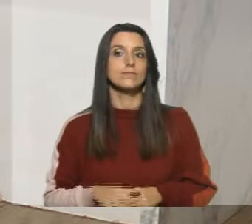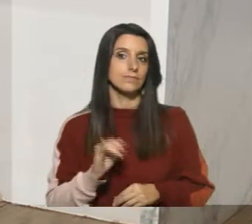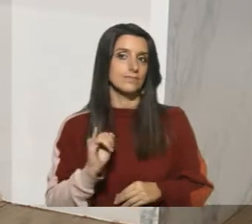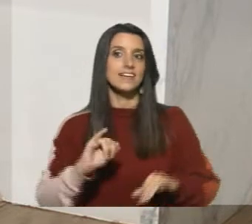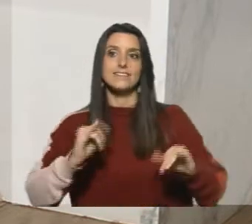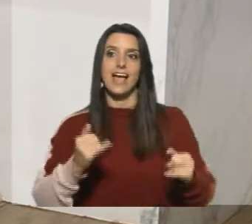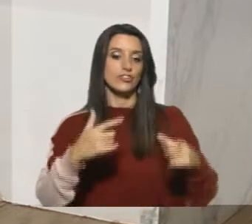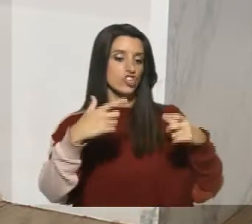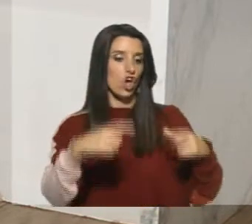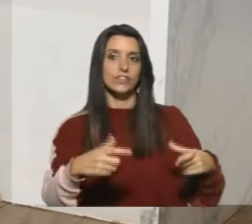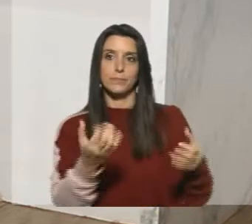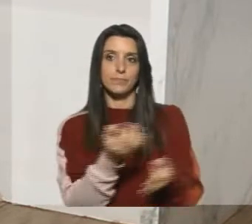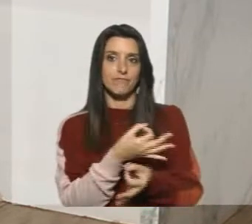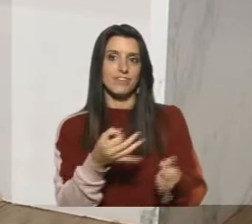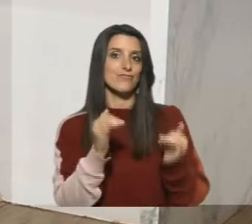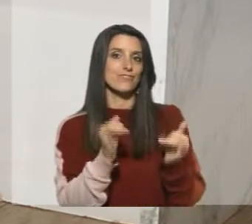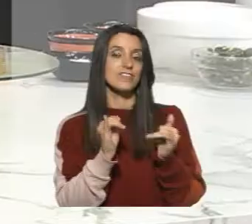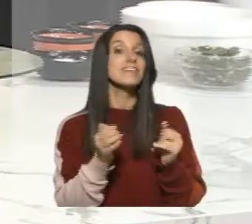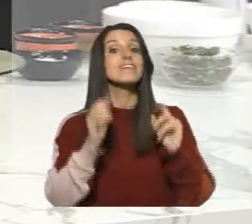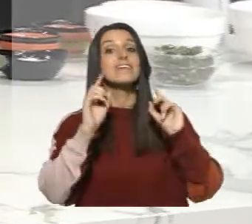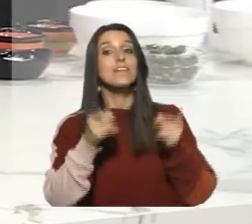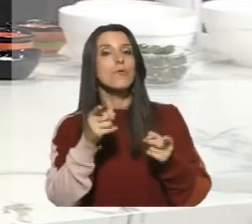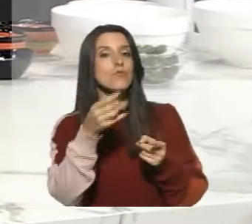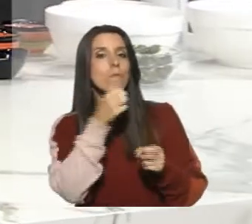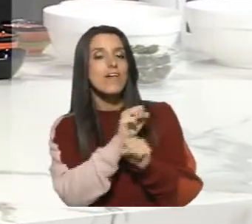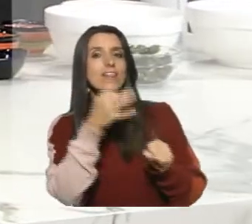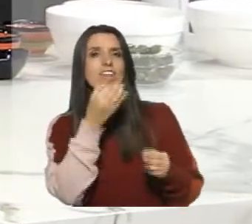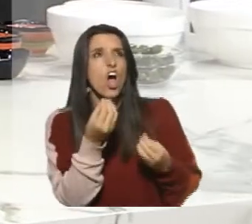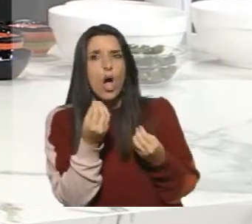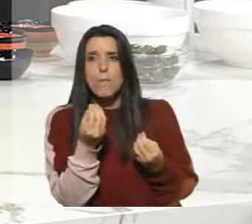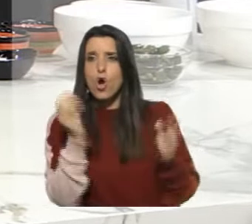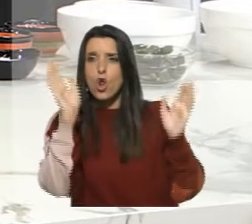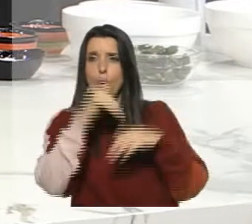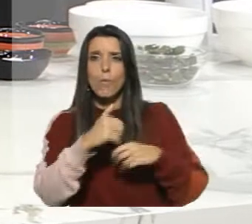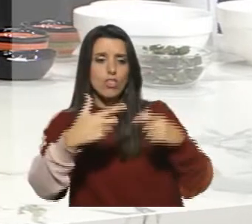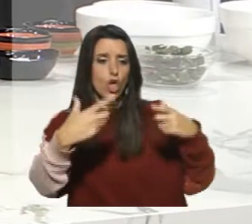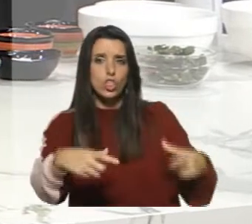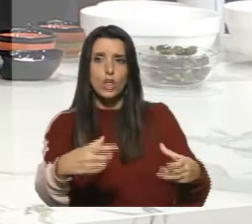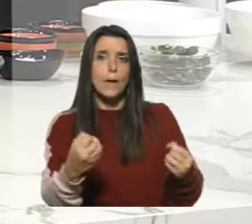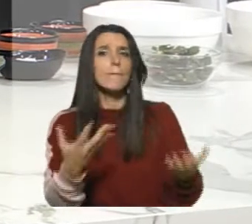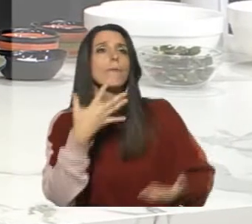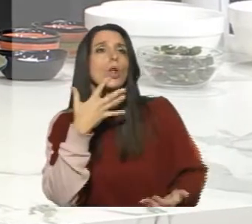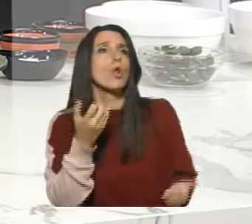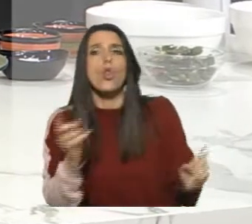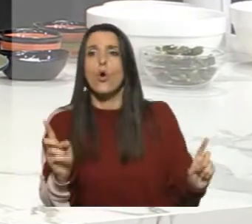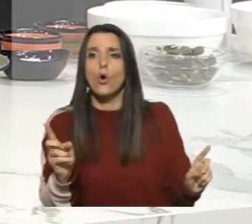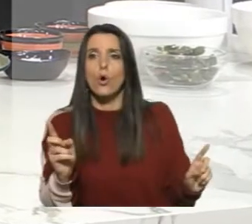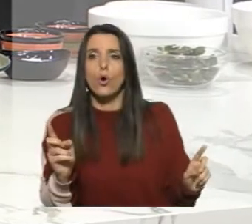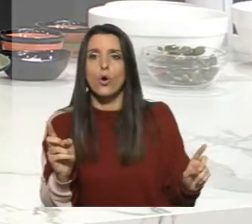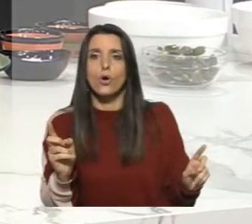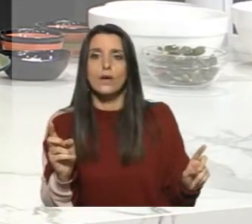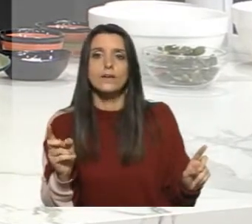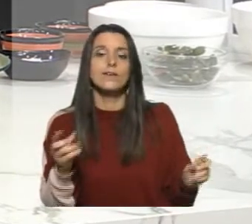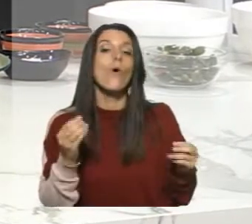ya Paula los trajo, mientras que nosotros están en el horno. También vos me podrías decir, ¿y por qué yo esto no lo puedo hacer con un bizcochuelo, por ejemplo? ¿No?